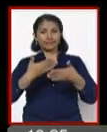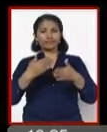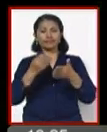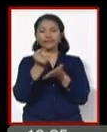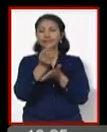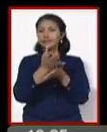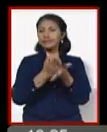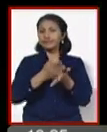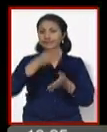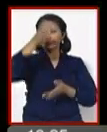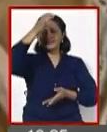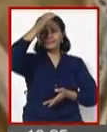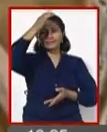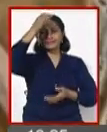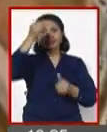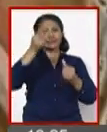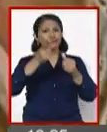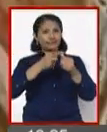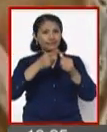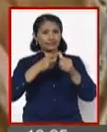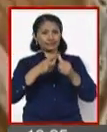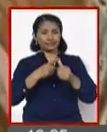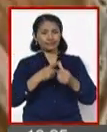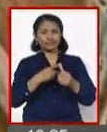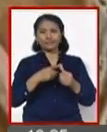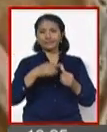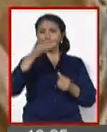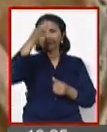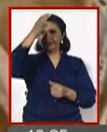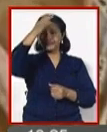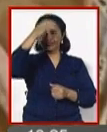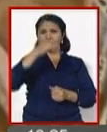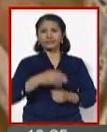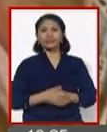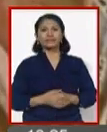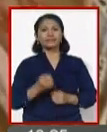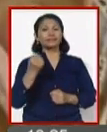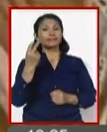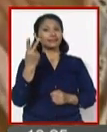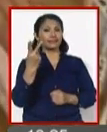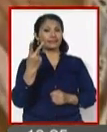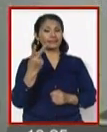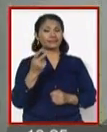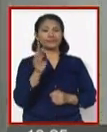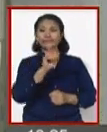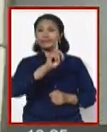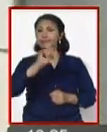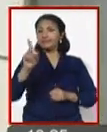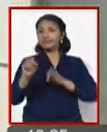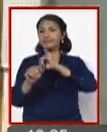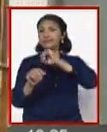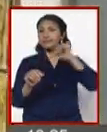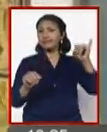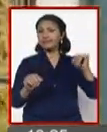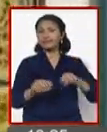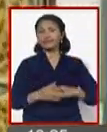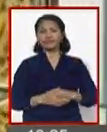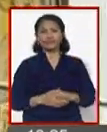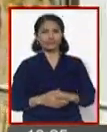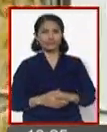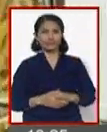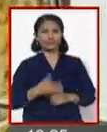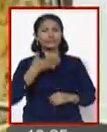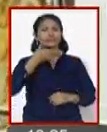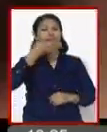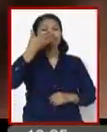Son parte del cerebro, son la primera extensión del cerebro. Y son dos cintillas, una hacia la derecha, hacia la izquierda, de